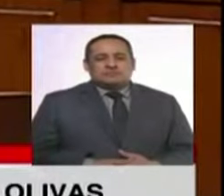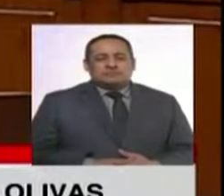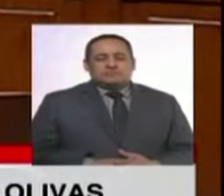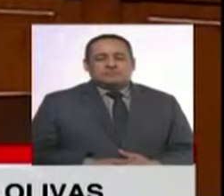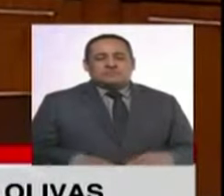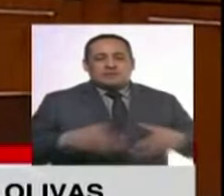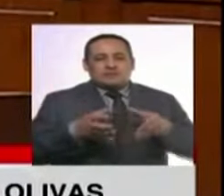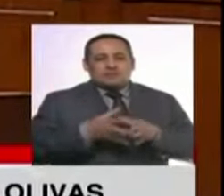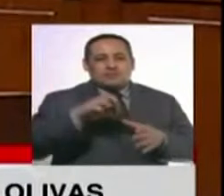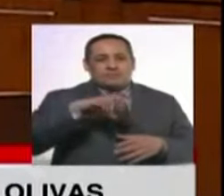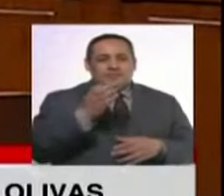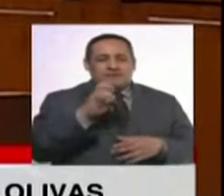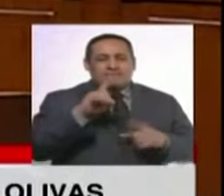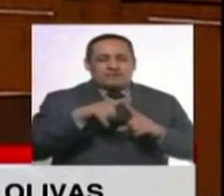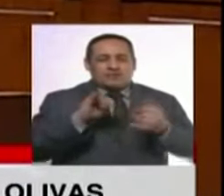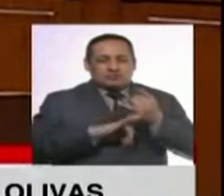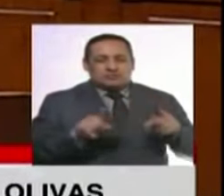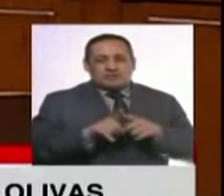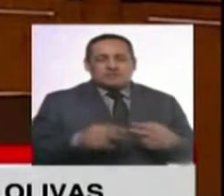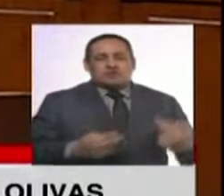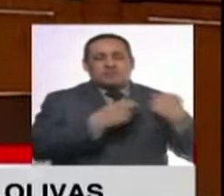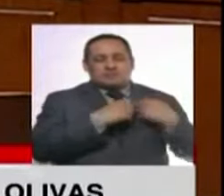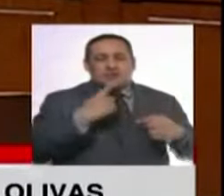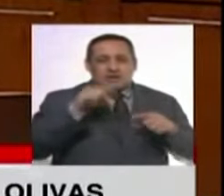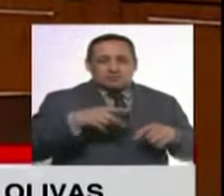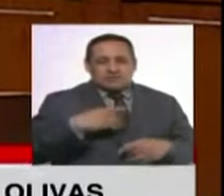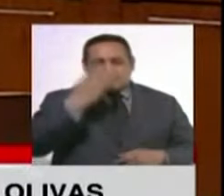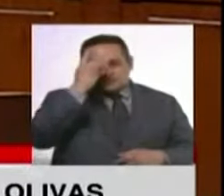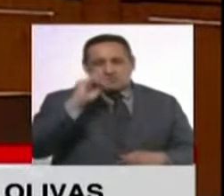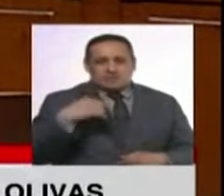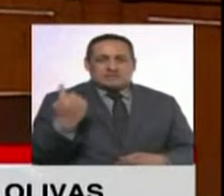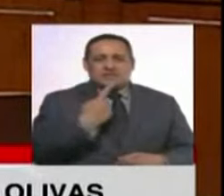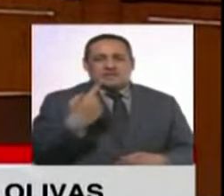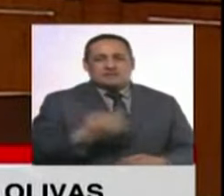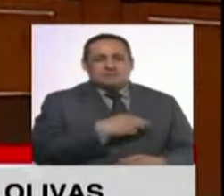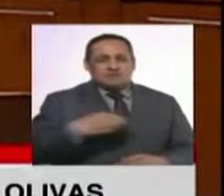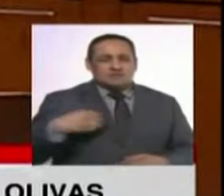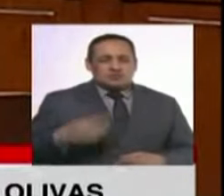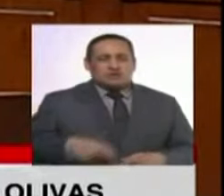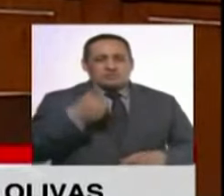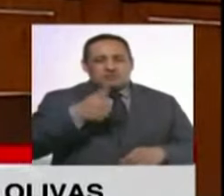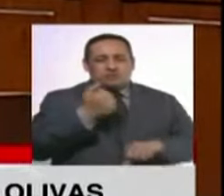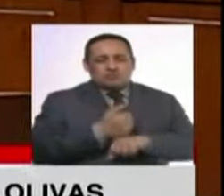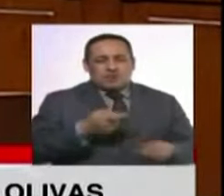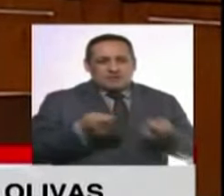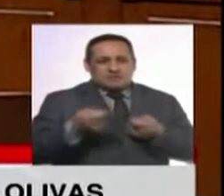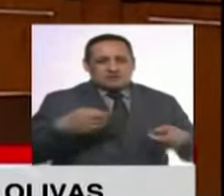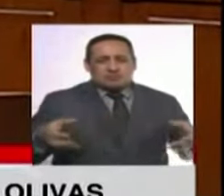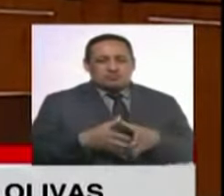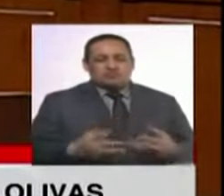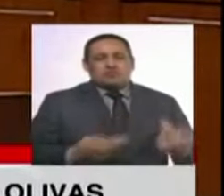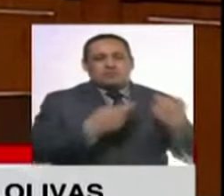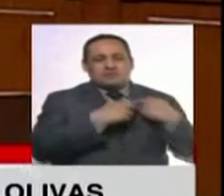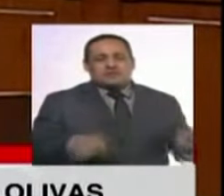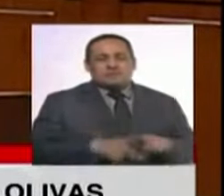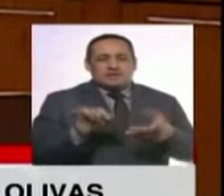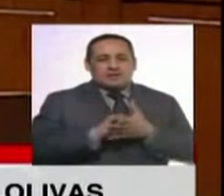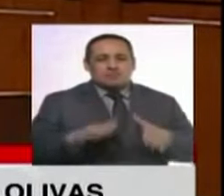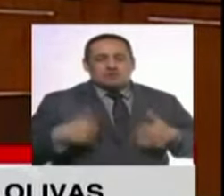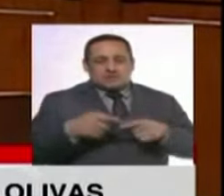los perfectos sus perfectos los nombramientos Sí hay una dirección general del gobierno interior que están también administran los nombramientos y